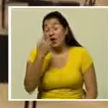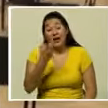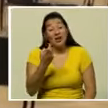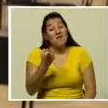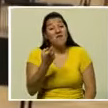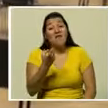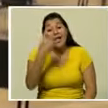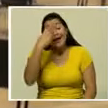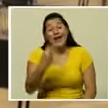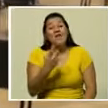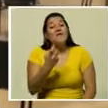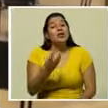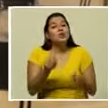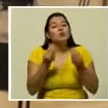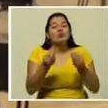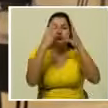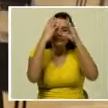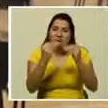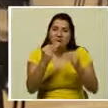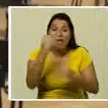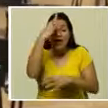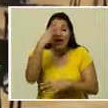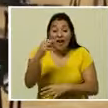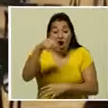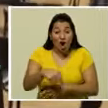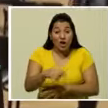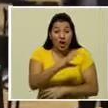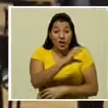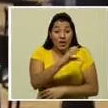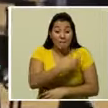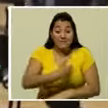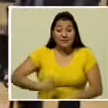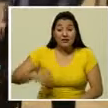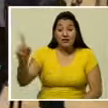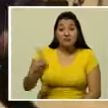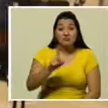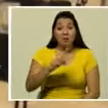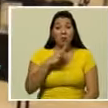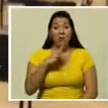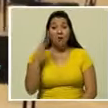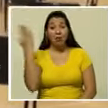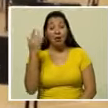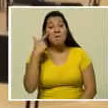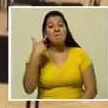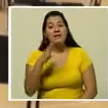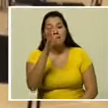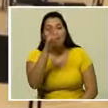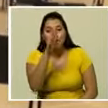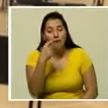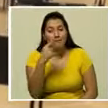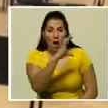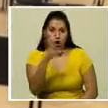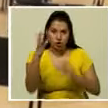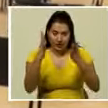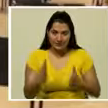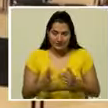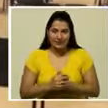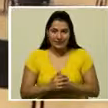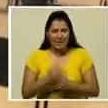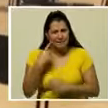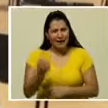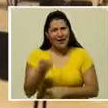presidente lo que vino a hacer hoy aquí es una burla a los costarricenses. El informe de labores del señor presidente, y para que lo entiendan los costarricenses,